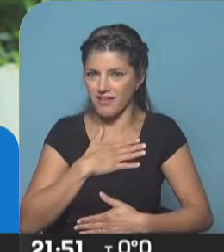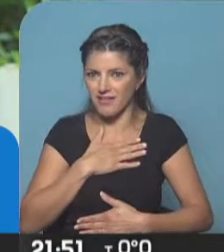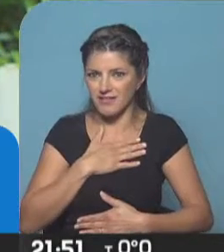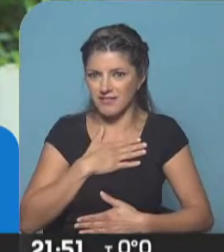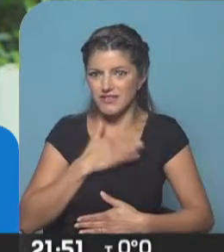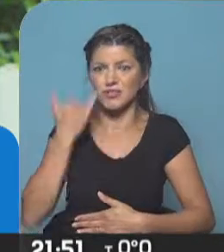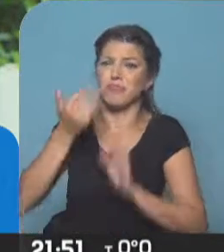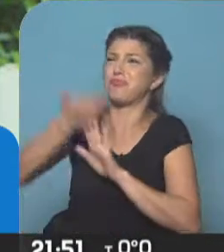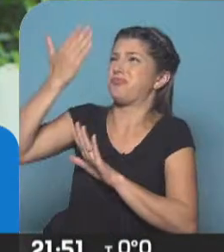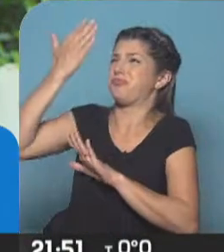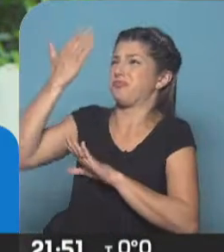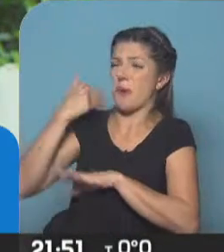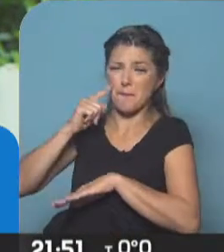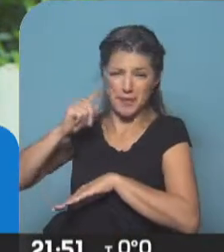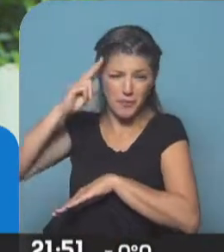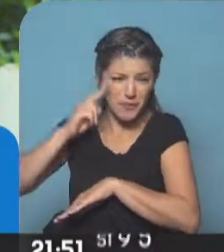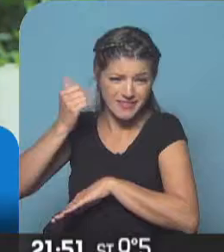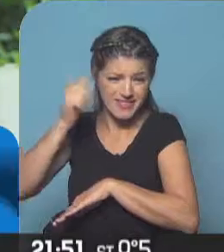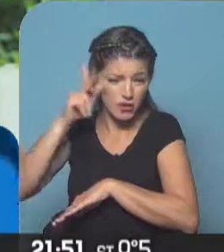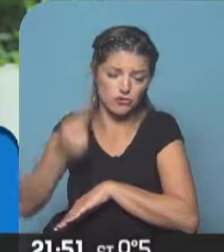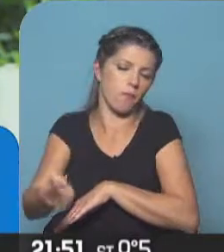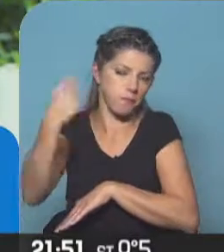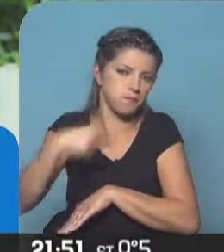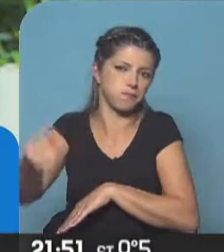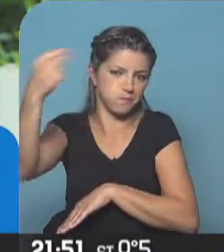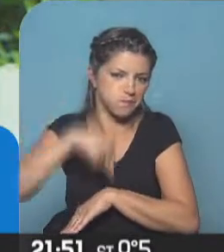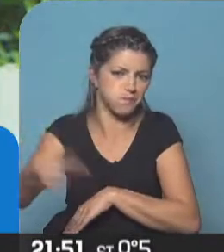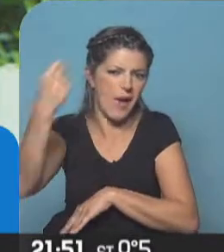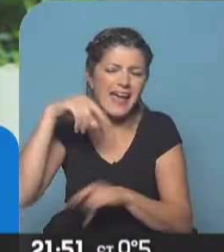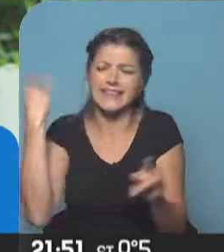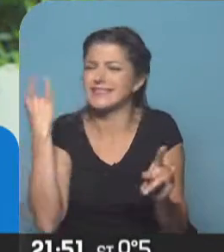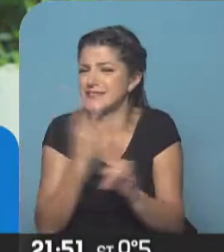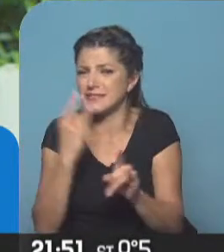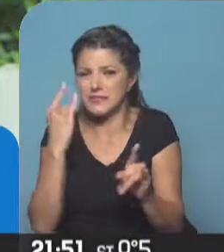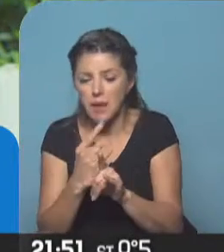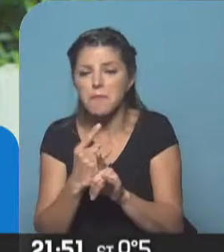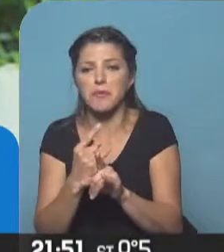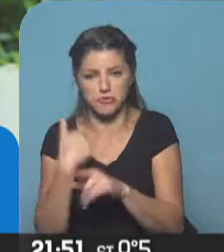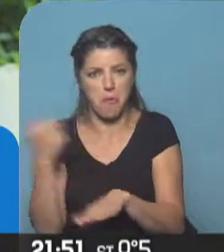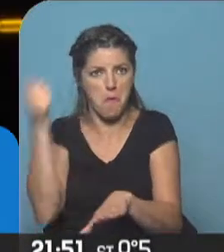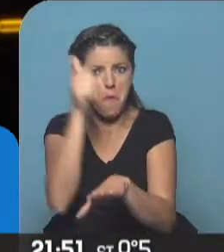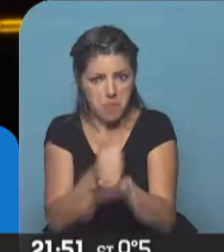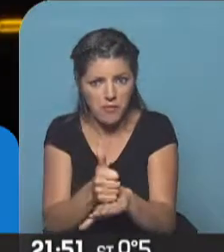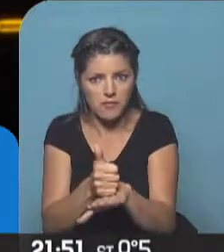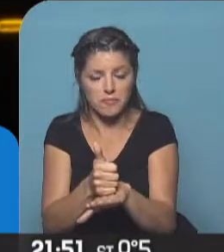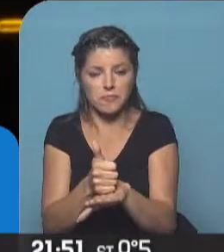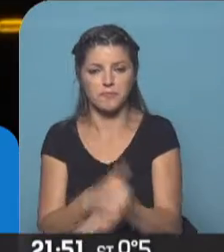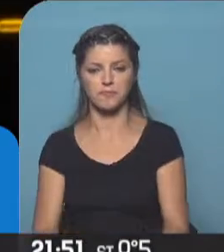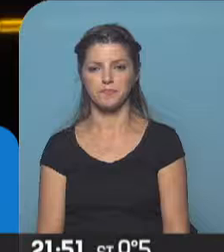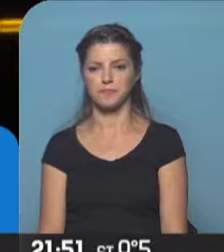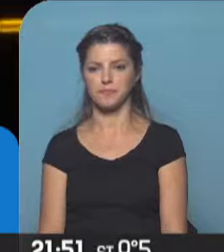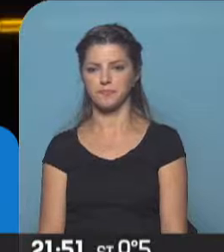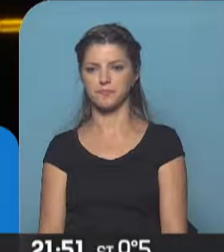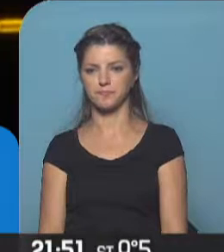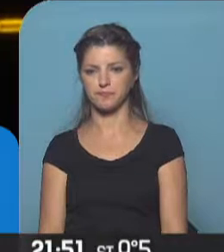año 68 y nunca se me ha interrumpido la presencia con el público argentino. Ni